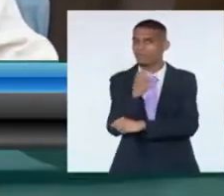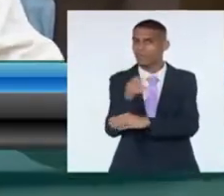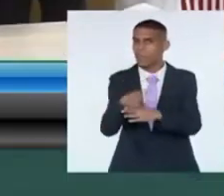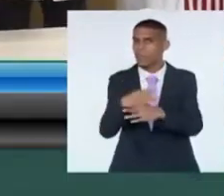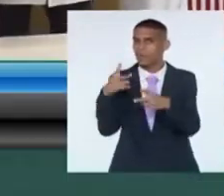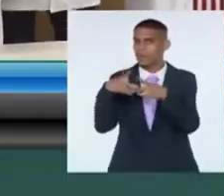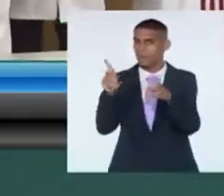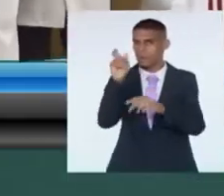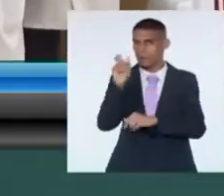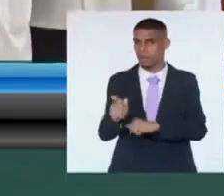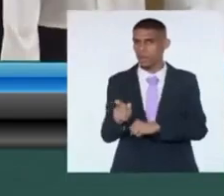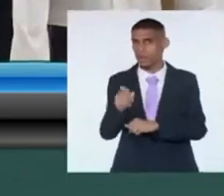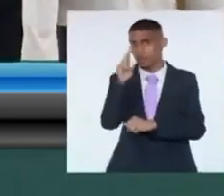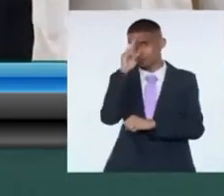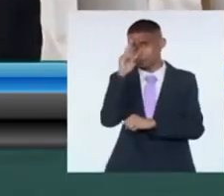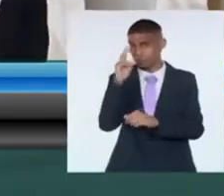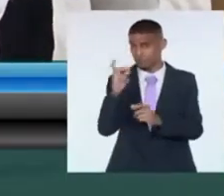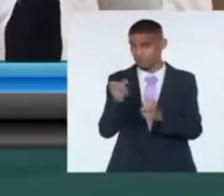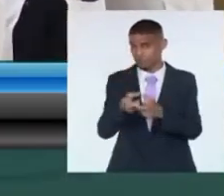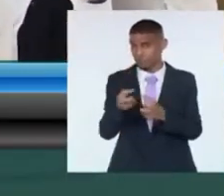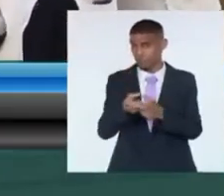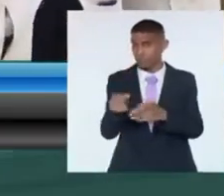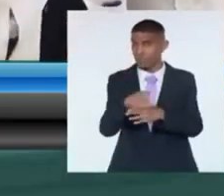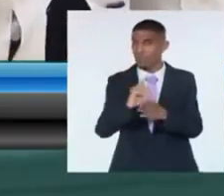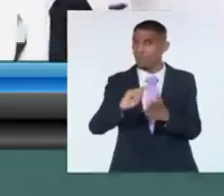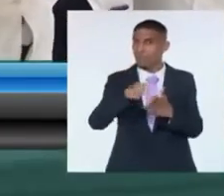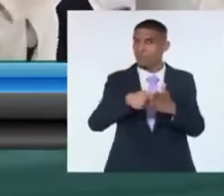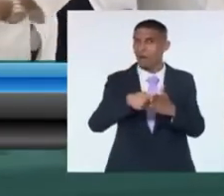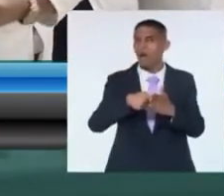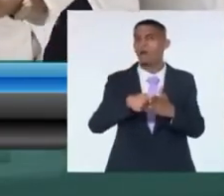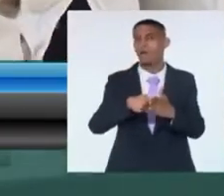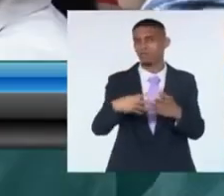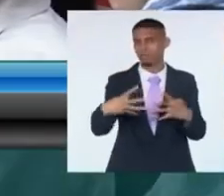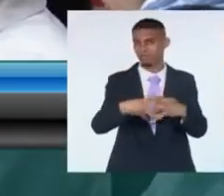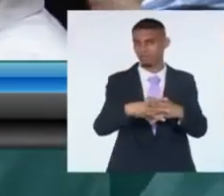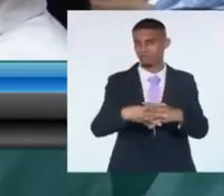de salud de ambos países firmaron un memorándum de entendimiento